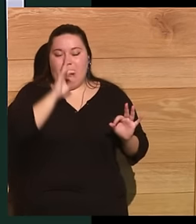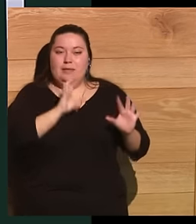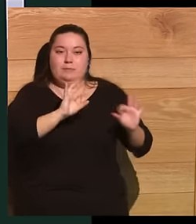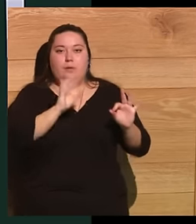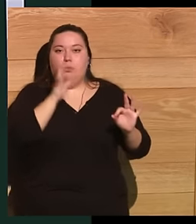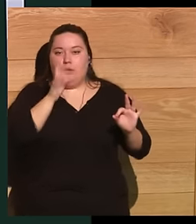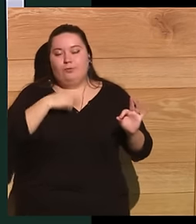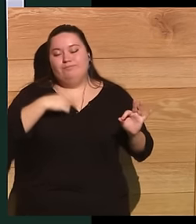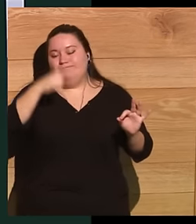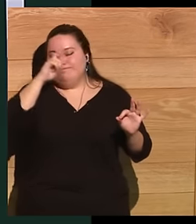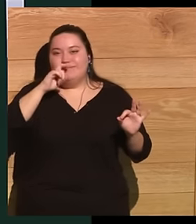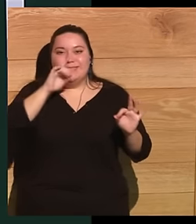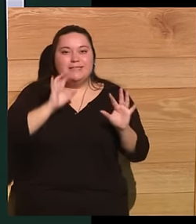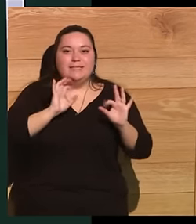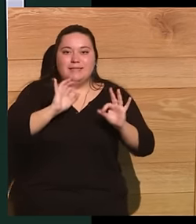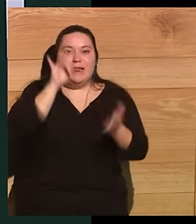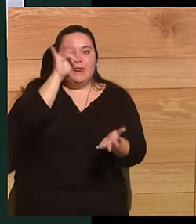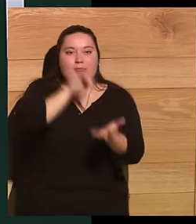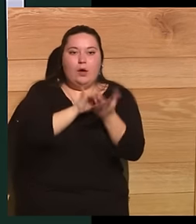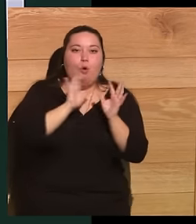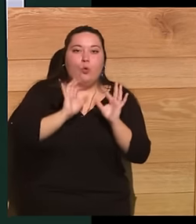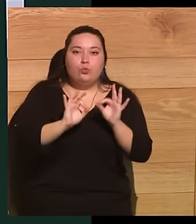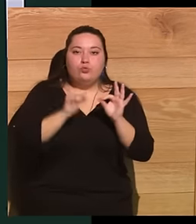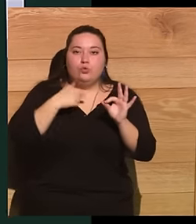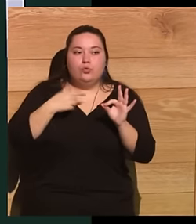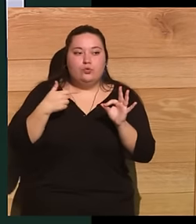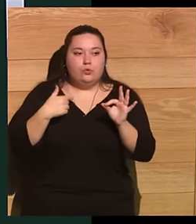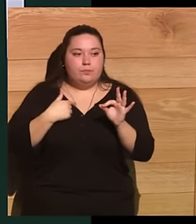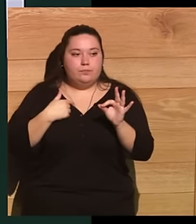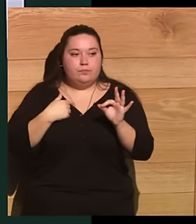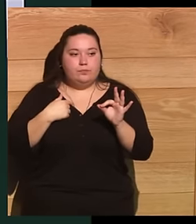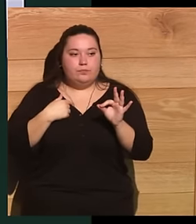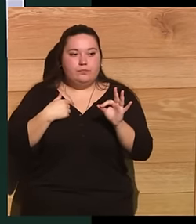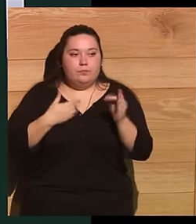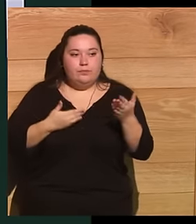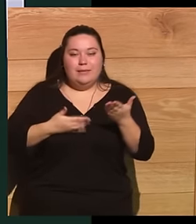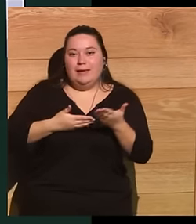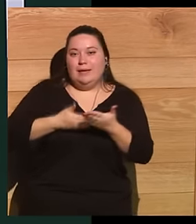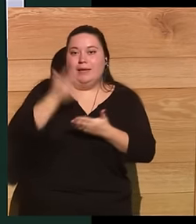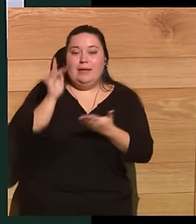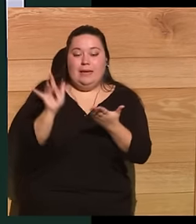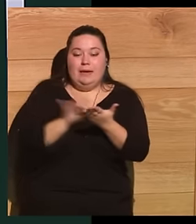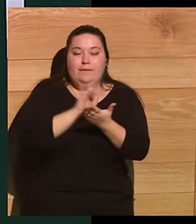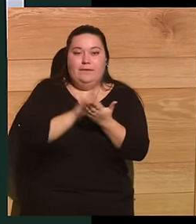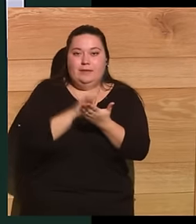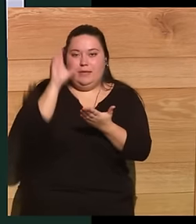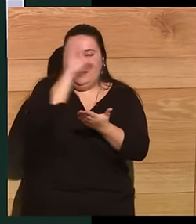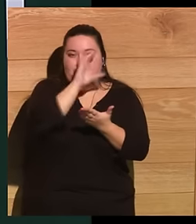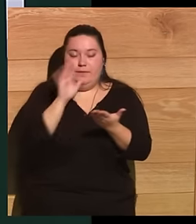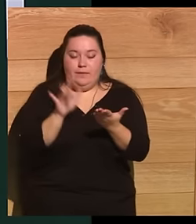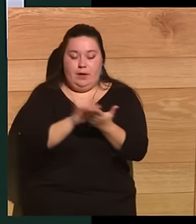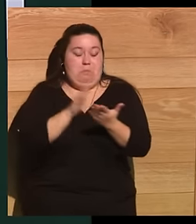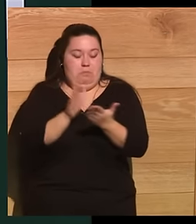porque sigo recordando el día en el que abrí la revista científica Science y vi